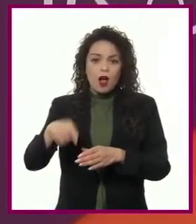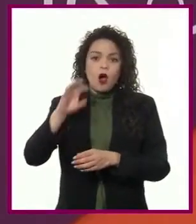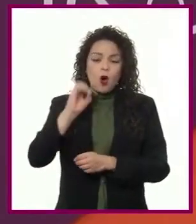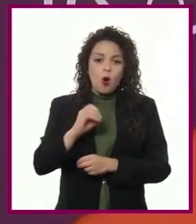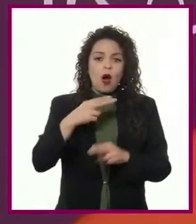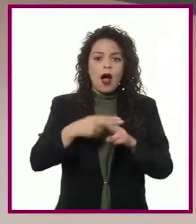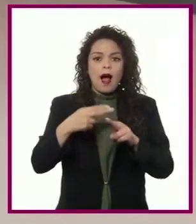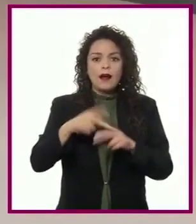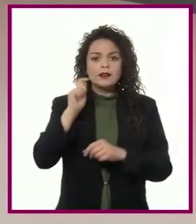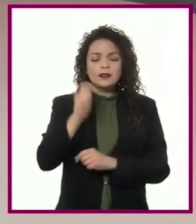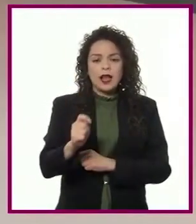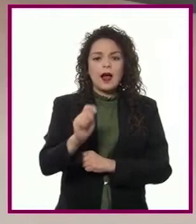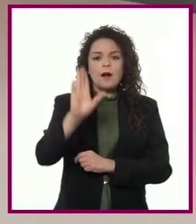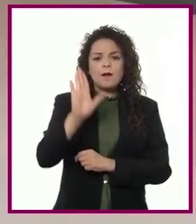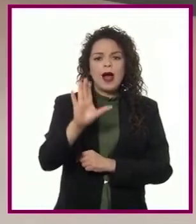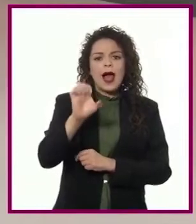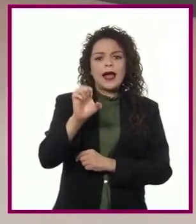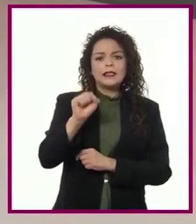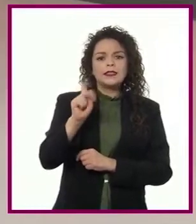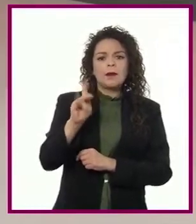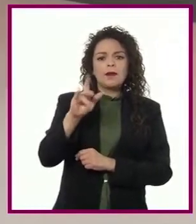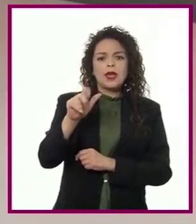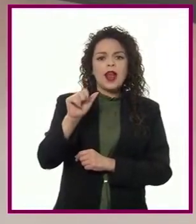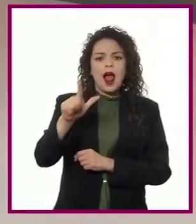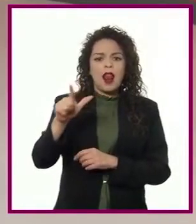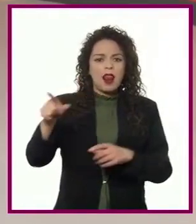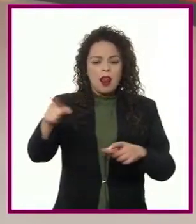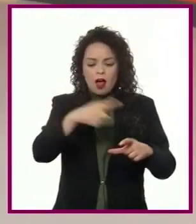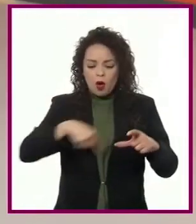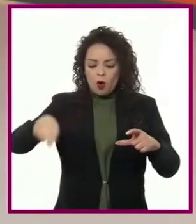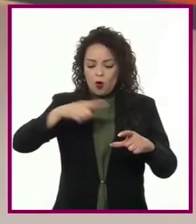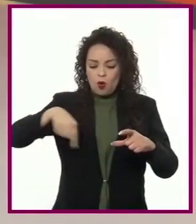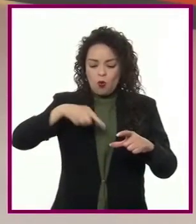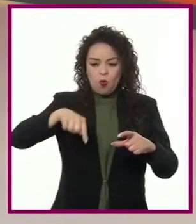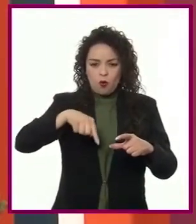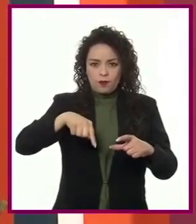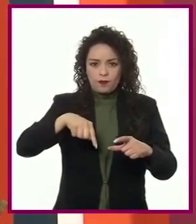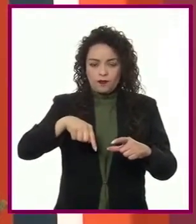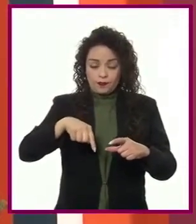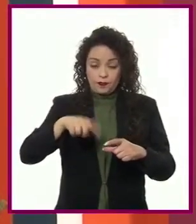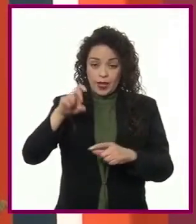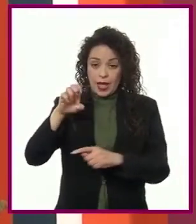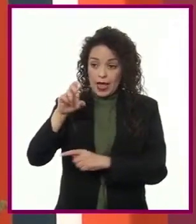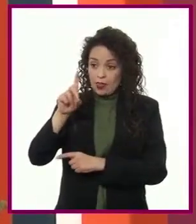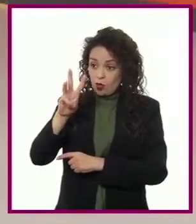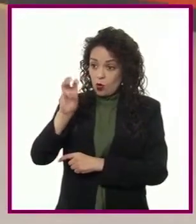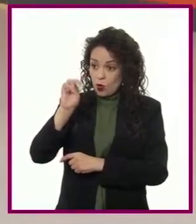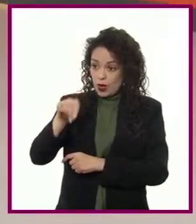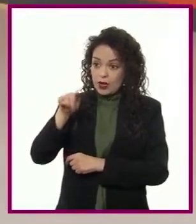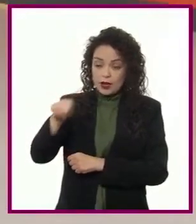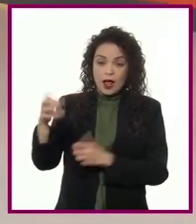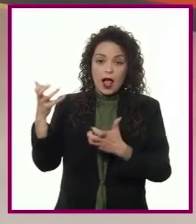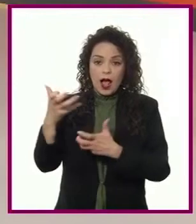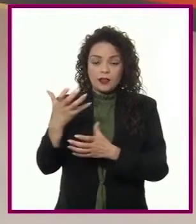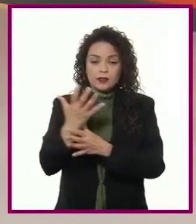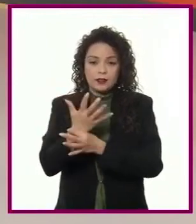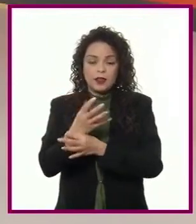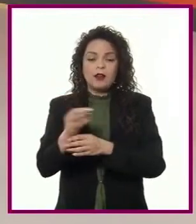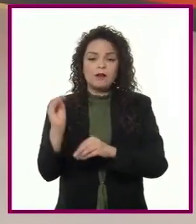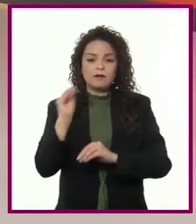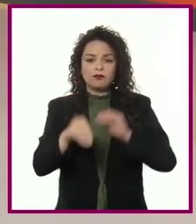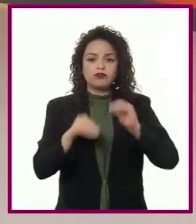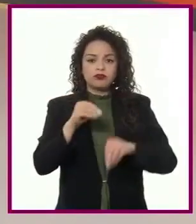en espiral. El astrónomo Edwin Hubble las clasificó en un diagrama conocido como